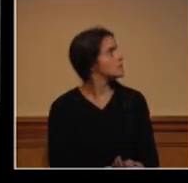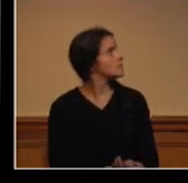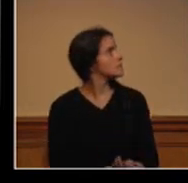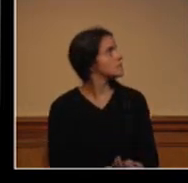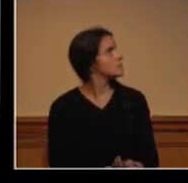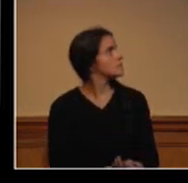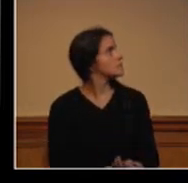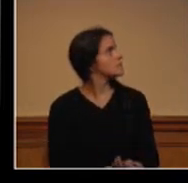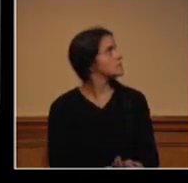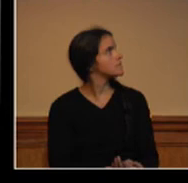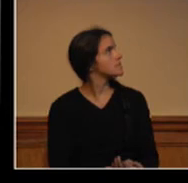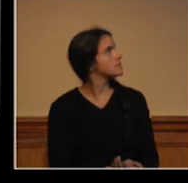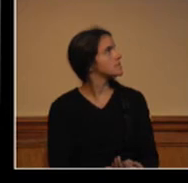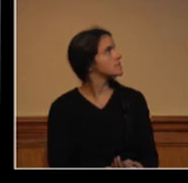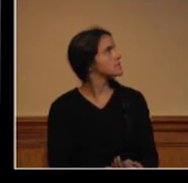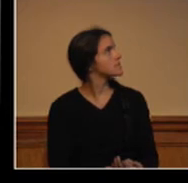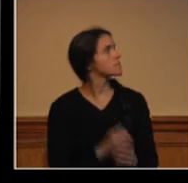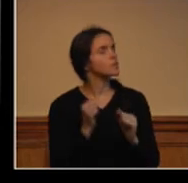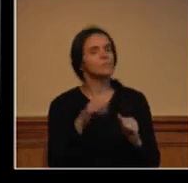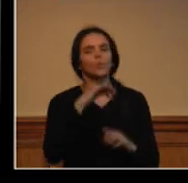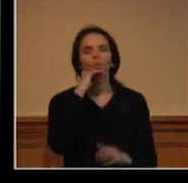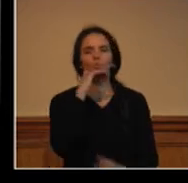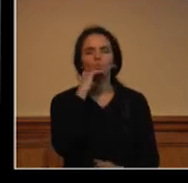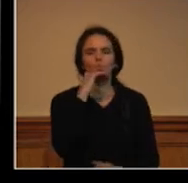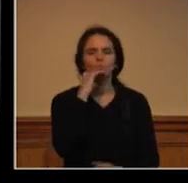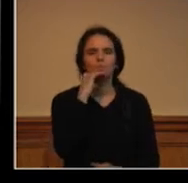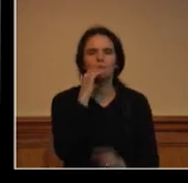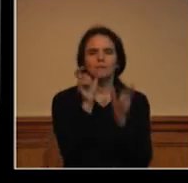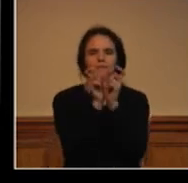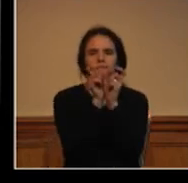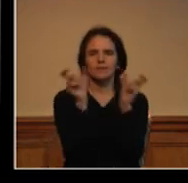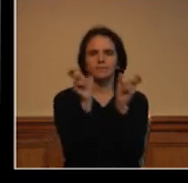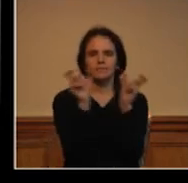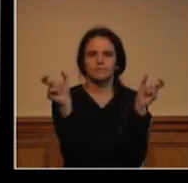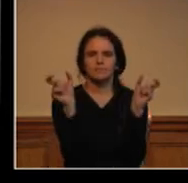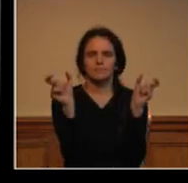y podemos utilizar la herramienta de segmentación.